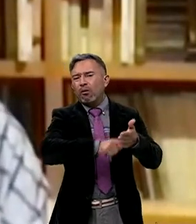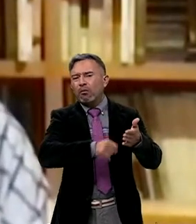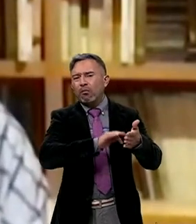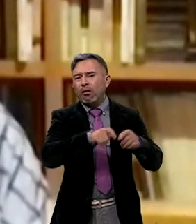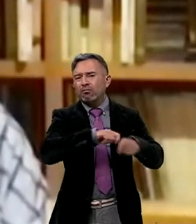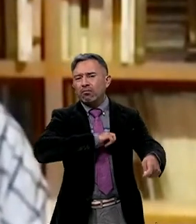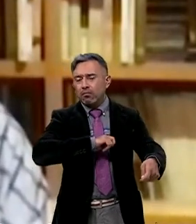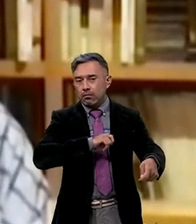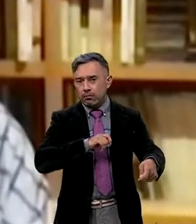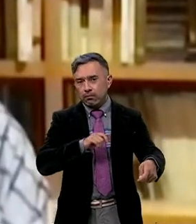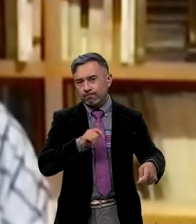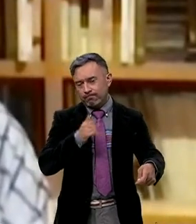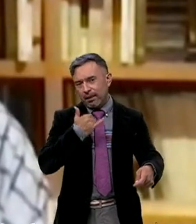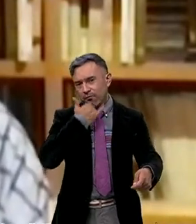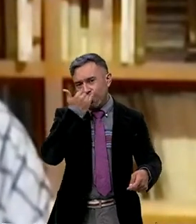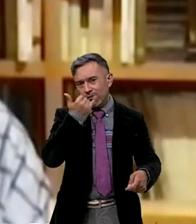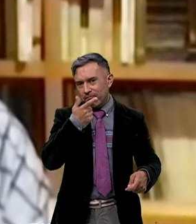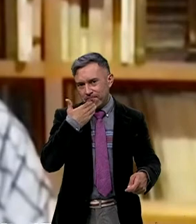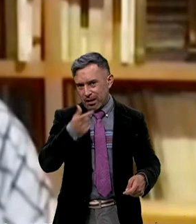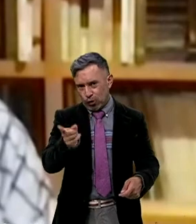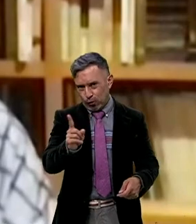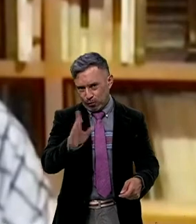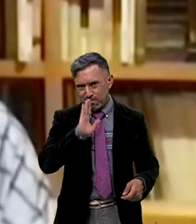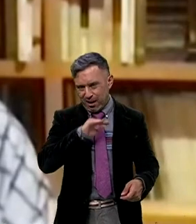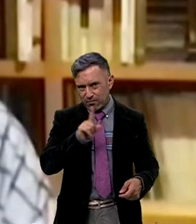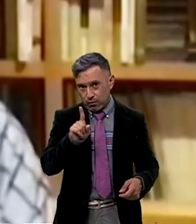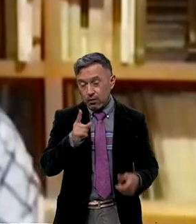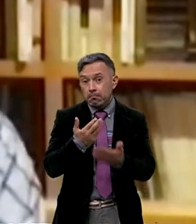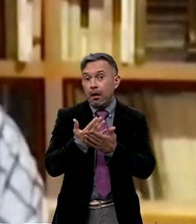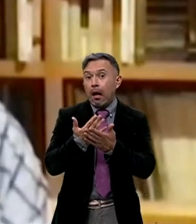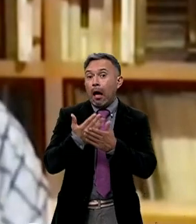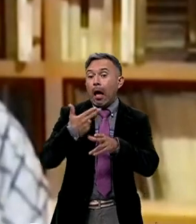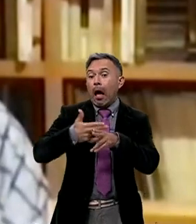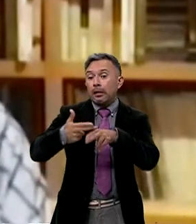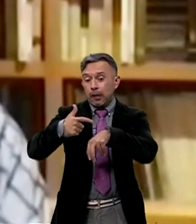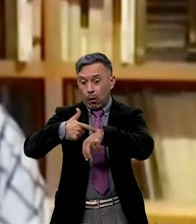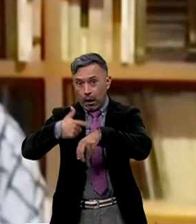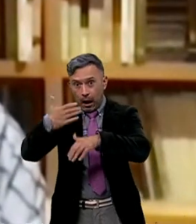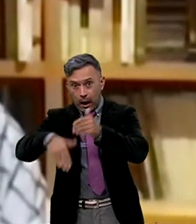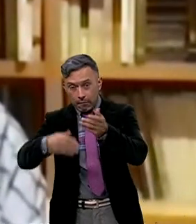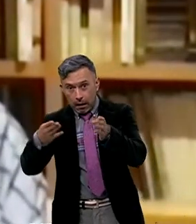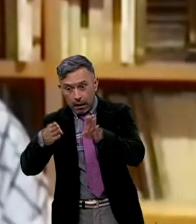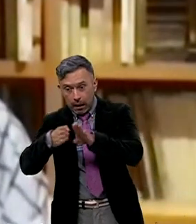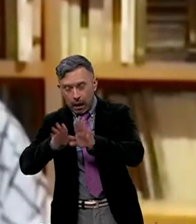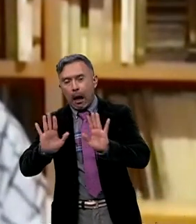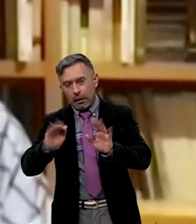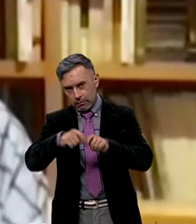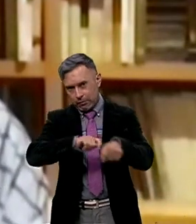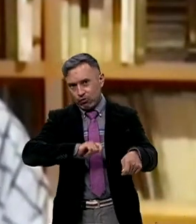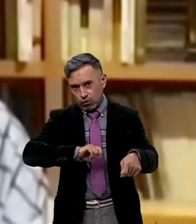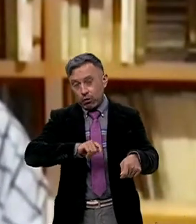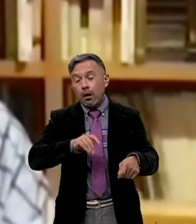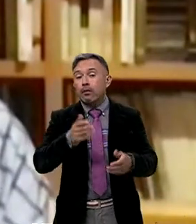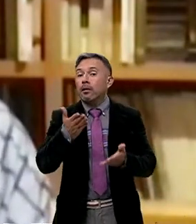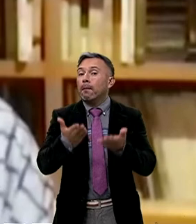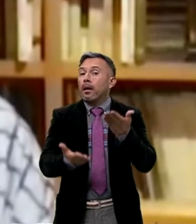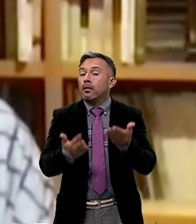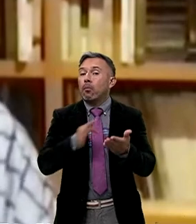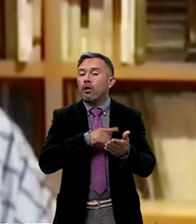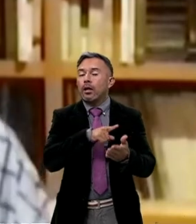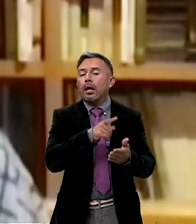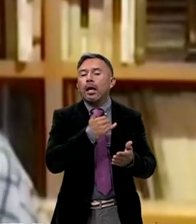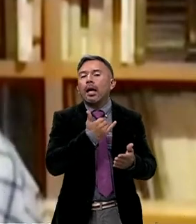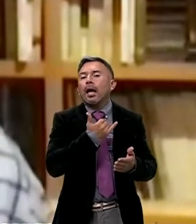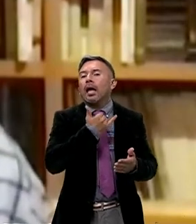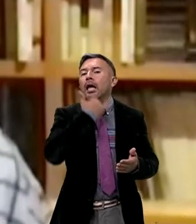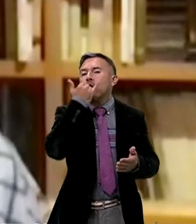la frustración pero también hay que distinguir entre lo que puede ser una equivocación un error y